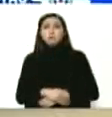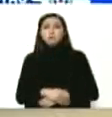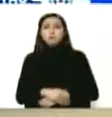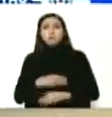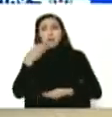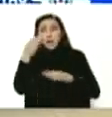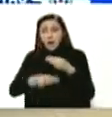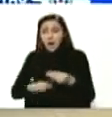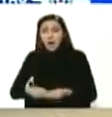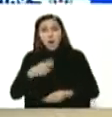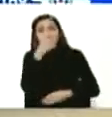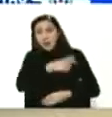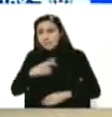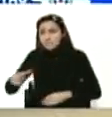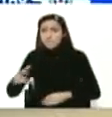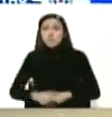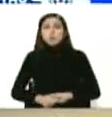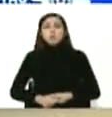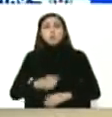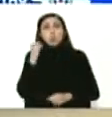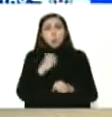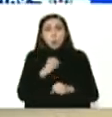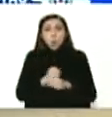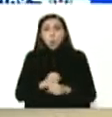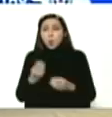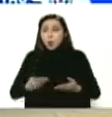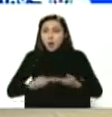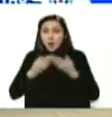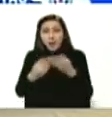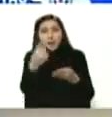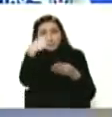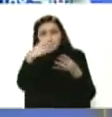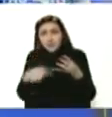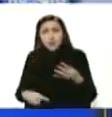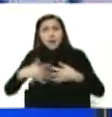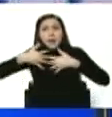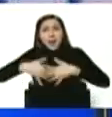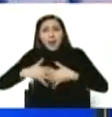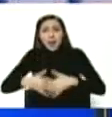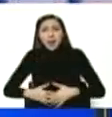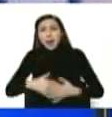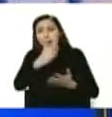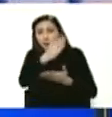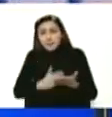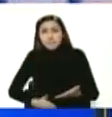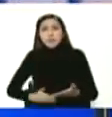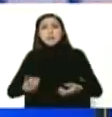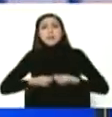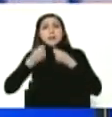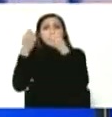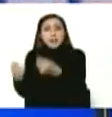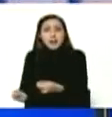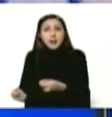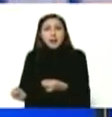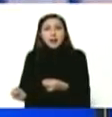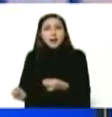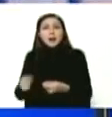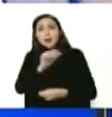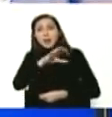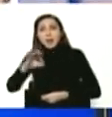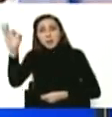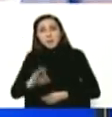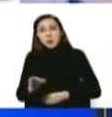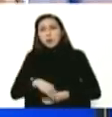pusieron por contratación colectiva entregarle el producto que ellos producen. Casi la mitad del producto se lo entregan